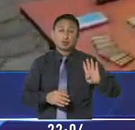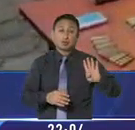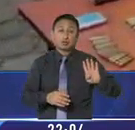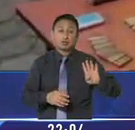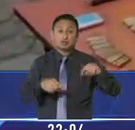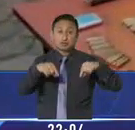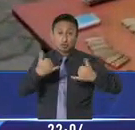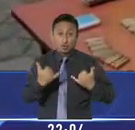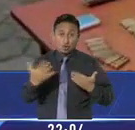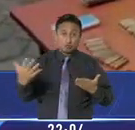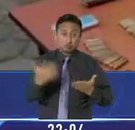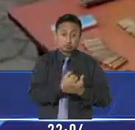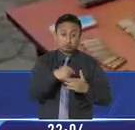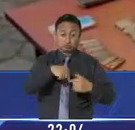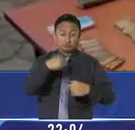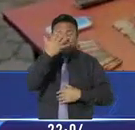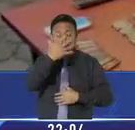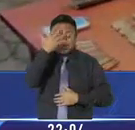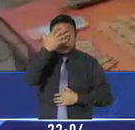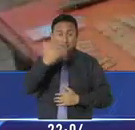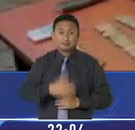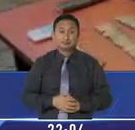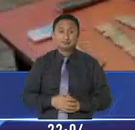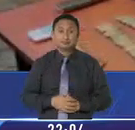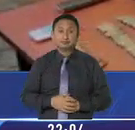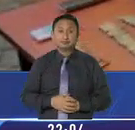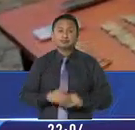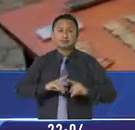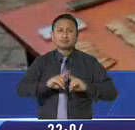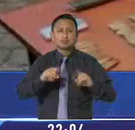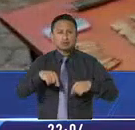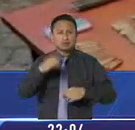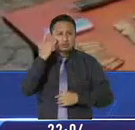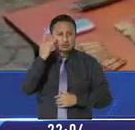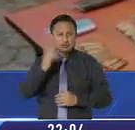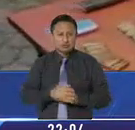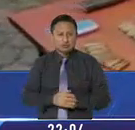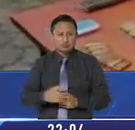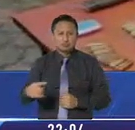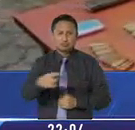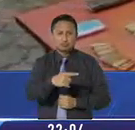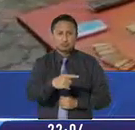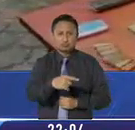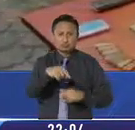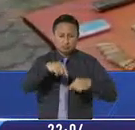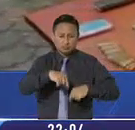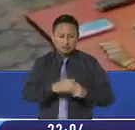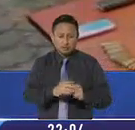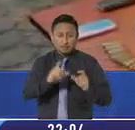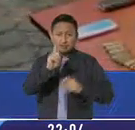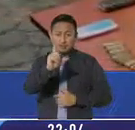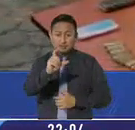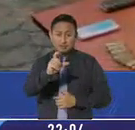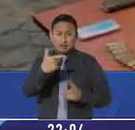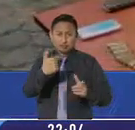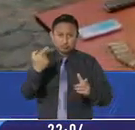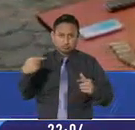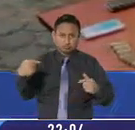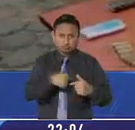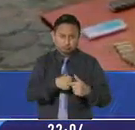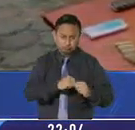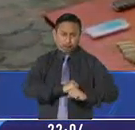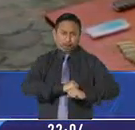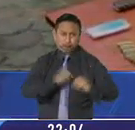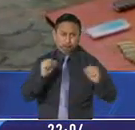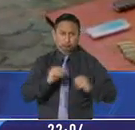sido incautados tanto aquí en San Lorenzo como en Esmeraldas. Pero lo que llama la atención es el poder de detención y aniquilamiento que tienen estas armas.